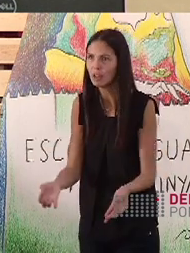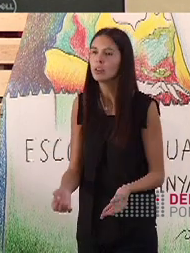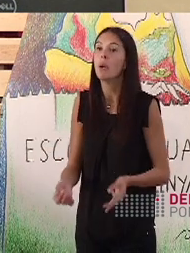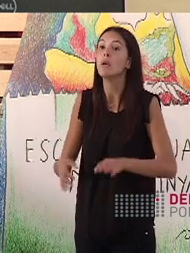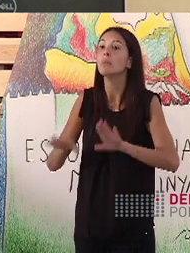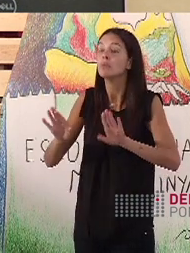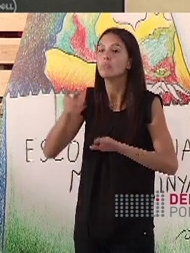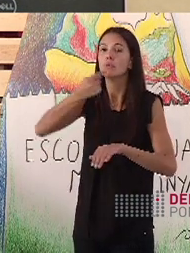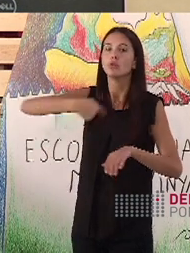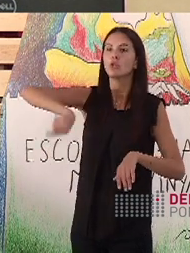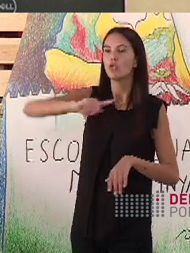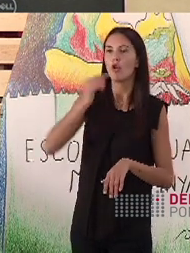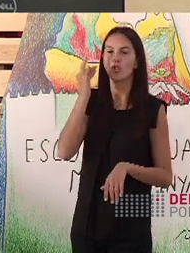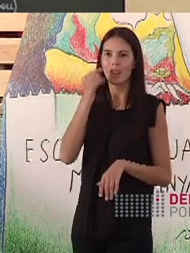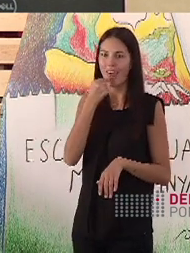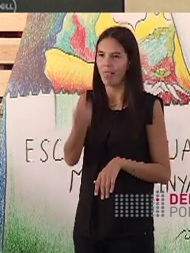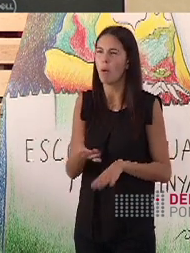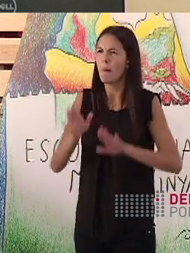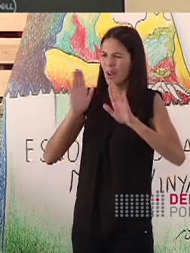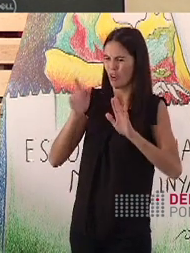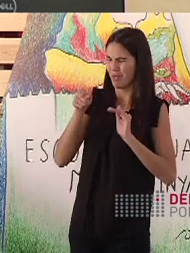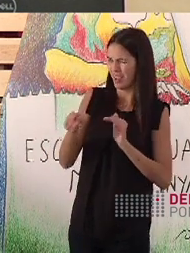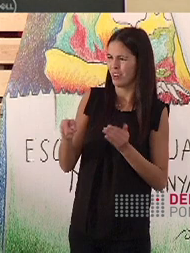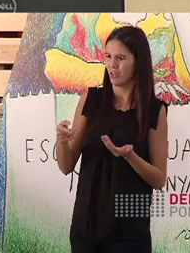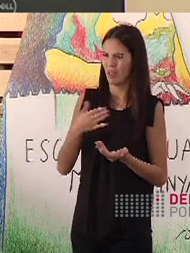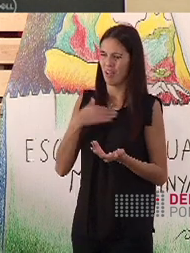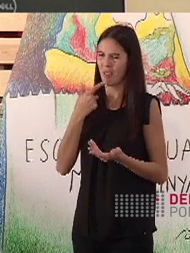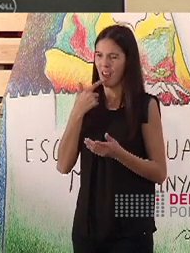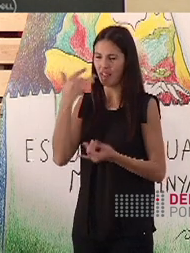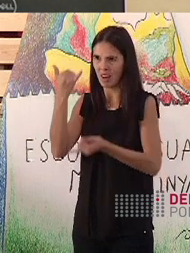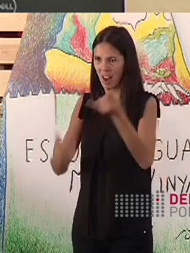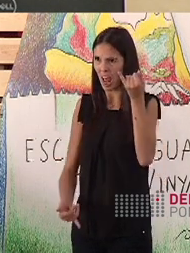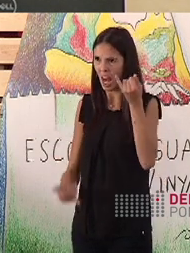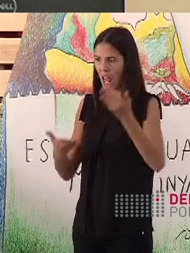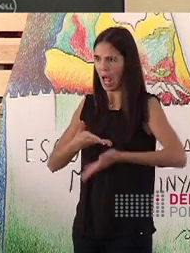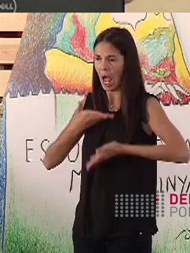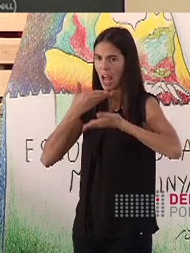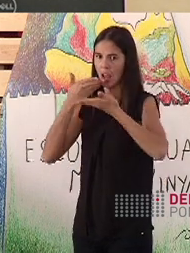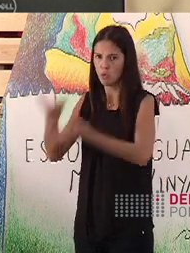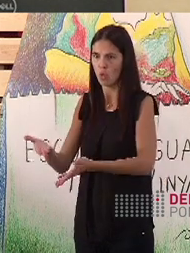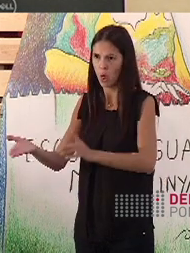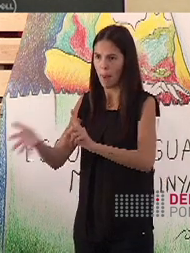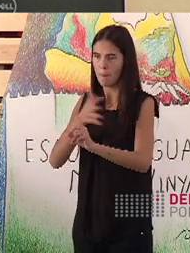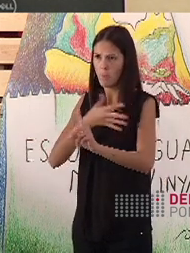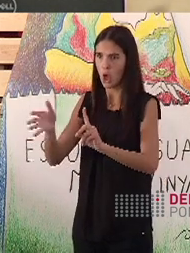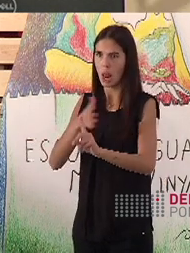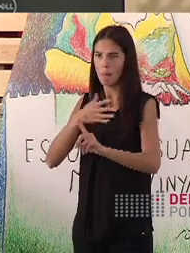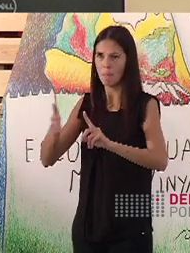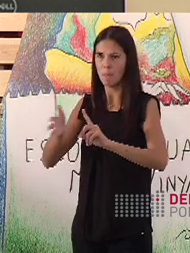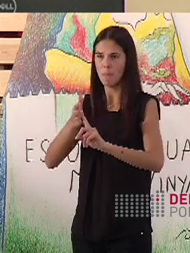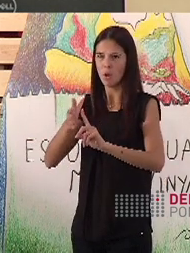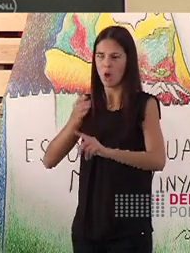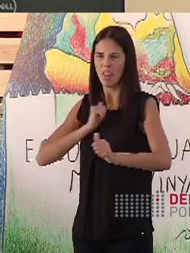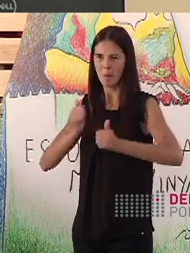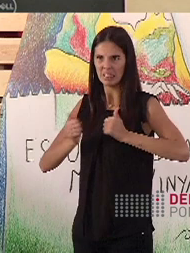eso. Nosotras siempre decimos, pero esto no es apología de la violencia machista en mitad de la vía pública.